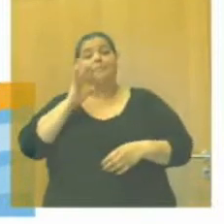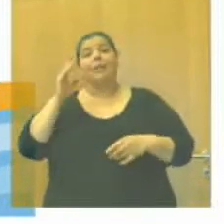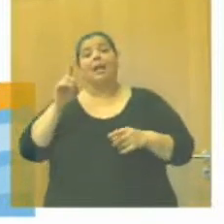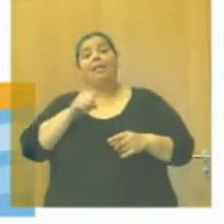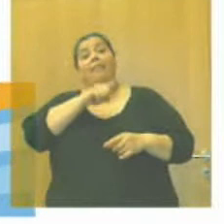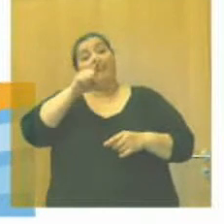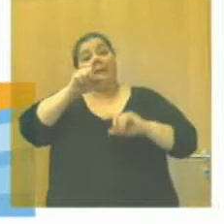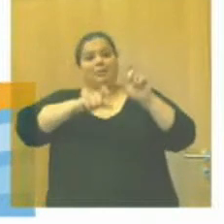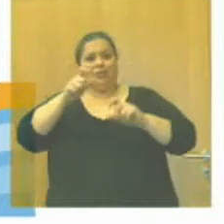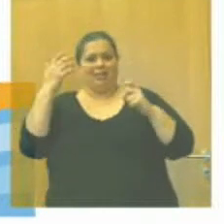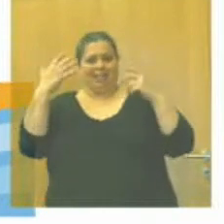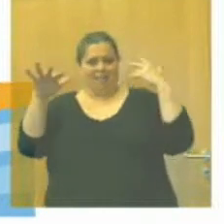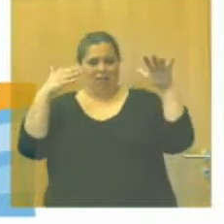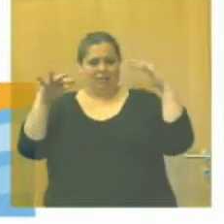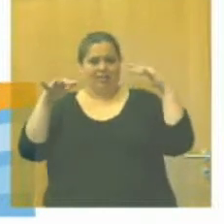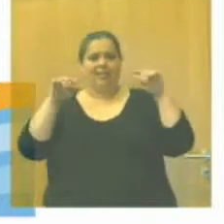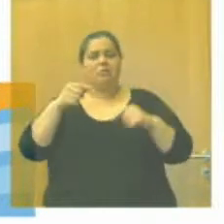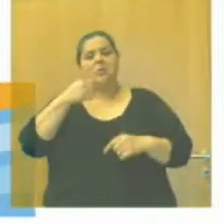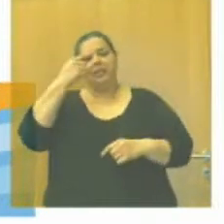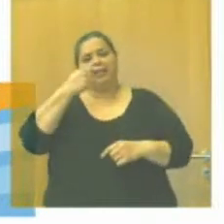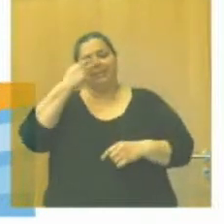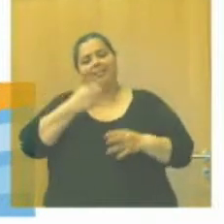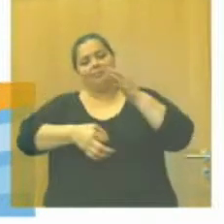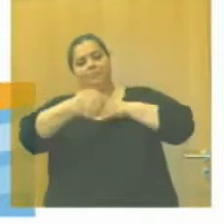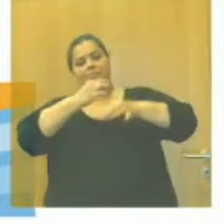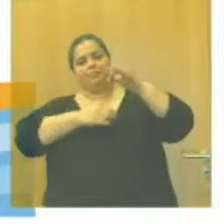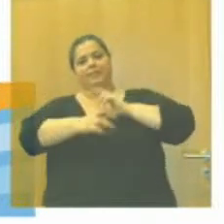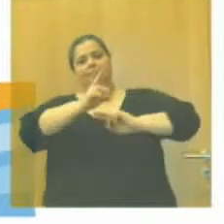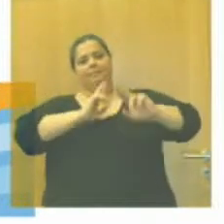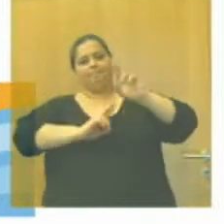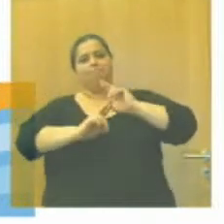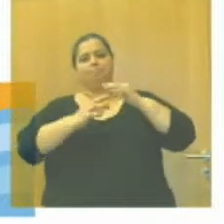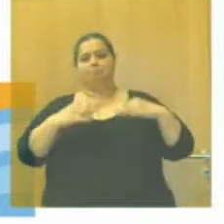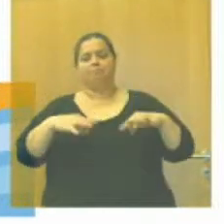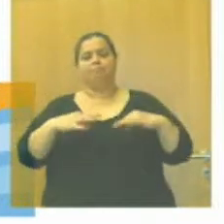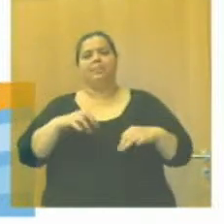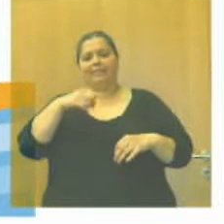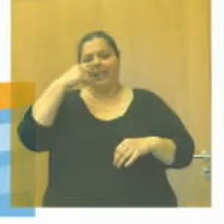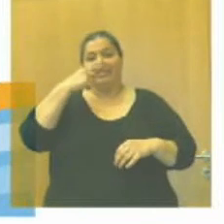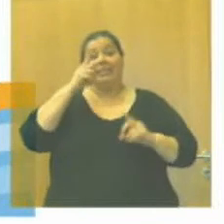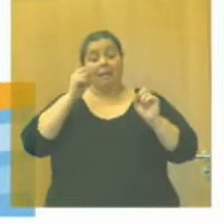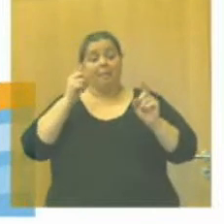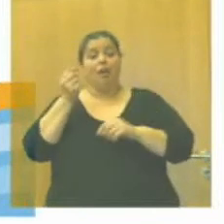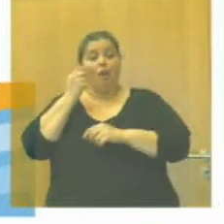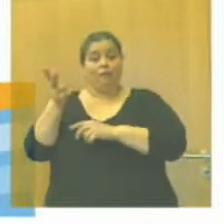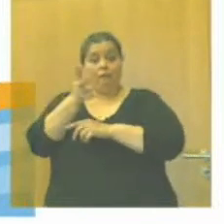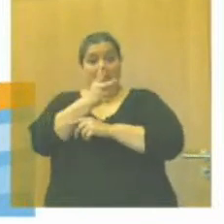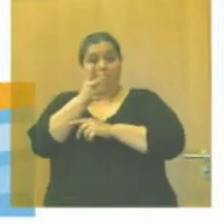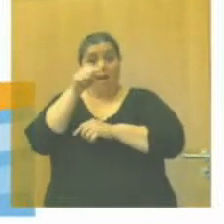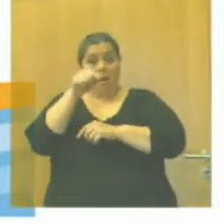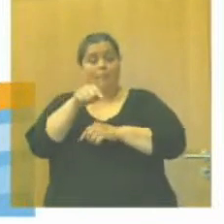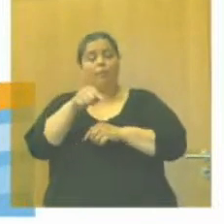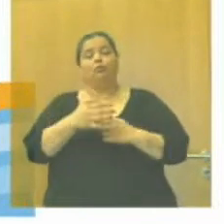y ha sido muy interesante poder recibir su retroalimentación, y también se ha sido filmada y están en los